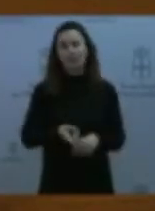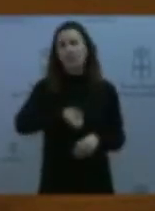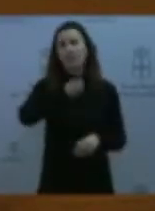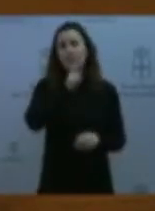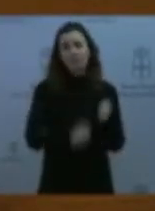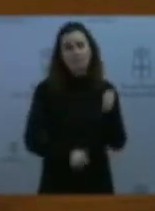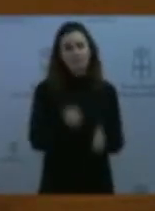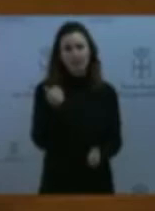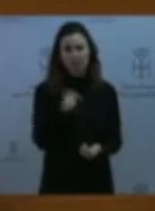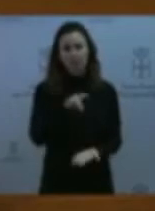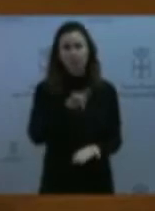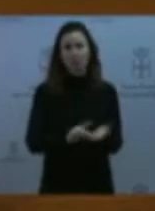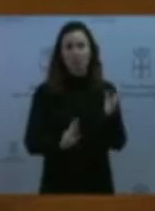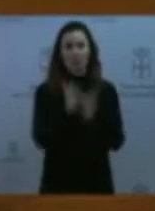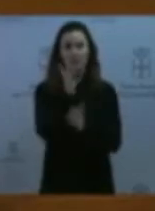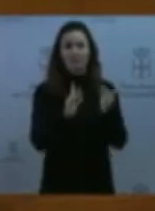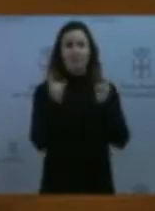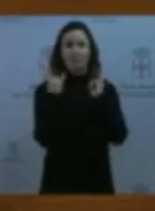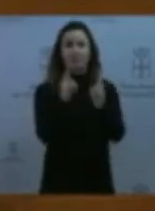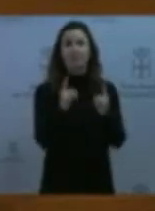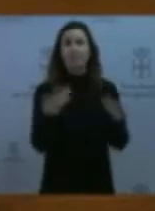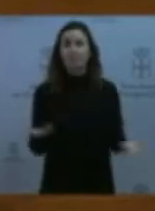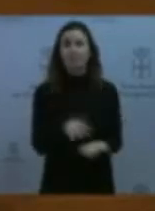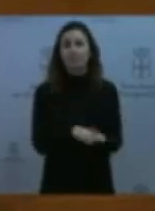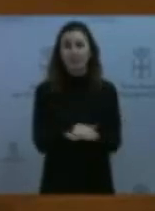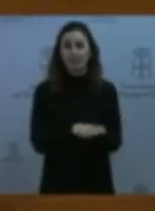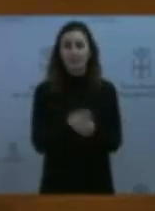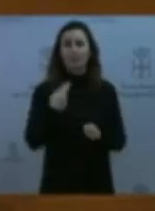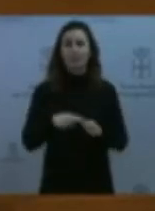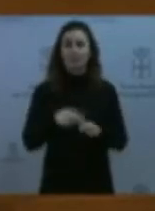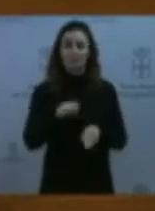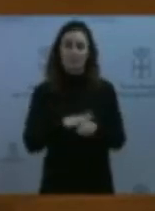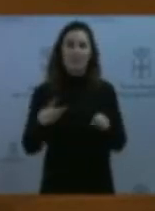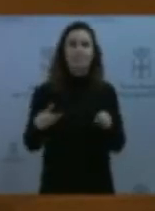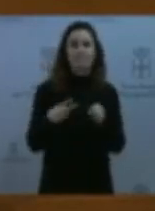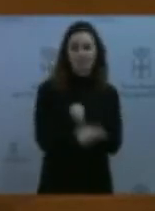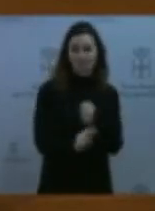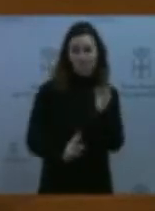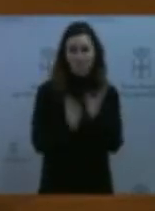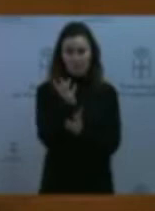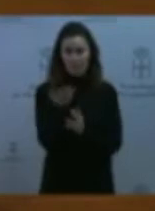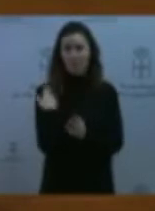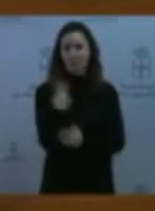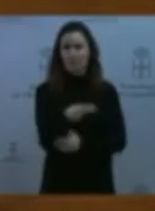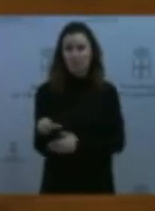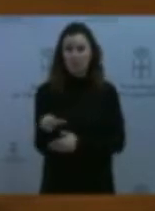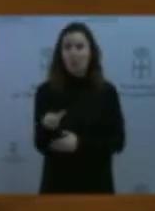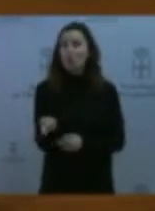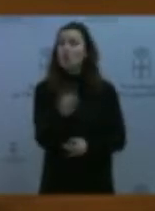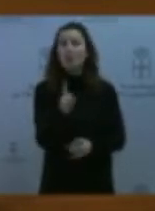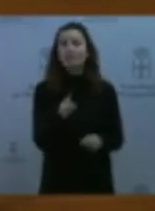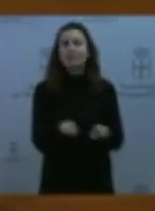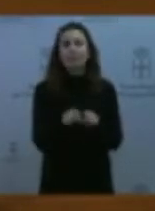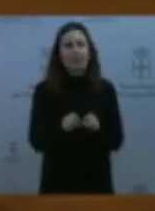hablamos de las políticas en materia de prevención, hace 2 semanas. No es que fuéramos adivinas. El resultado es